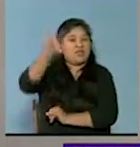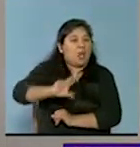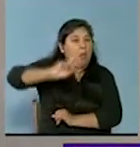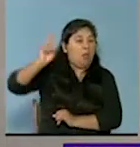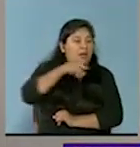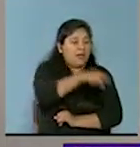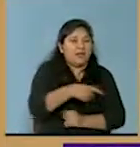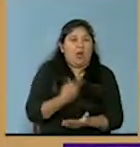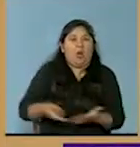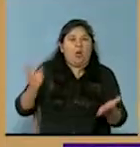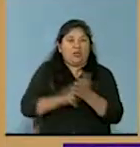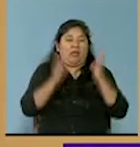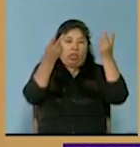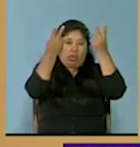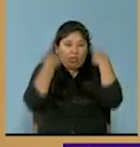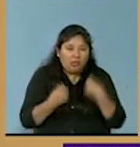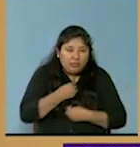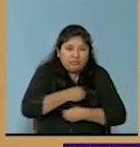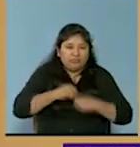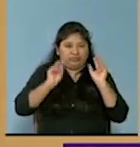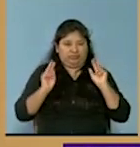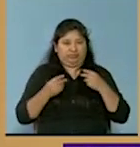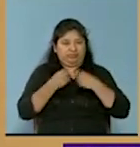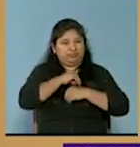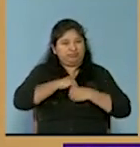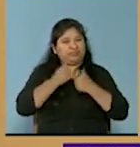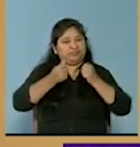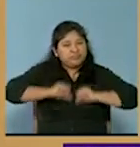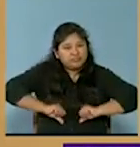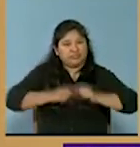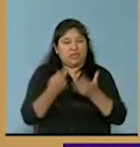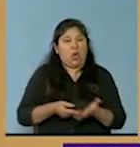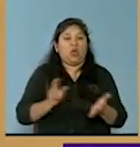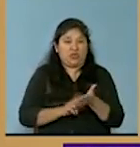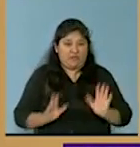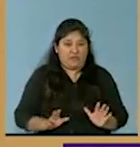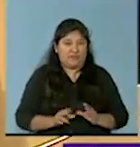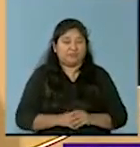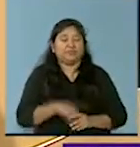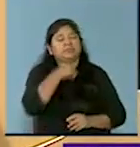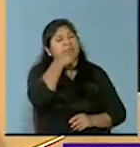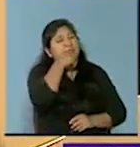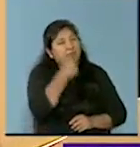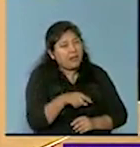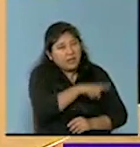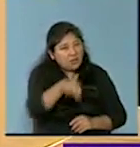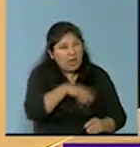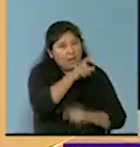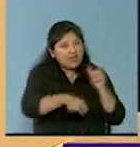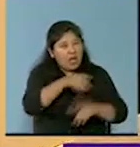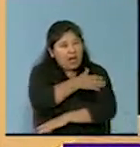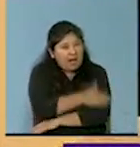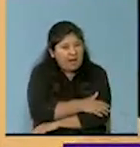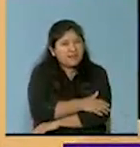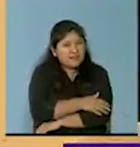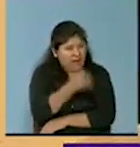tiene familia si generalmente tienen familia y tienen un círculo de amigos pero como lo he